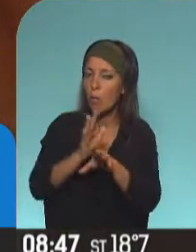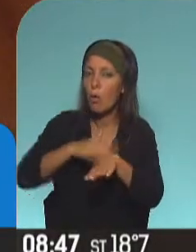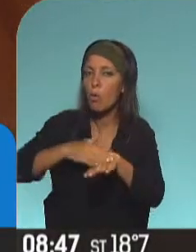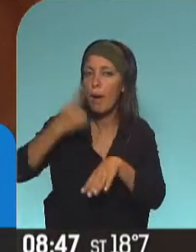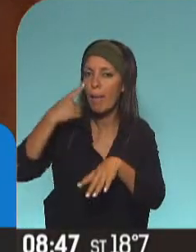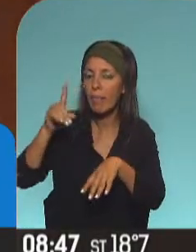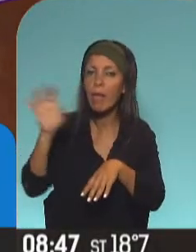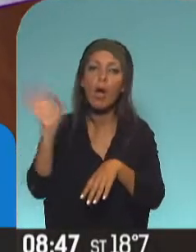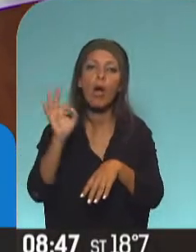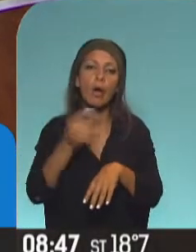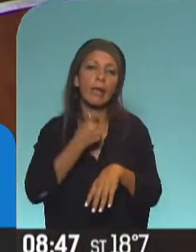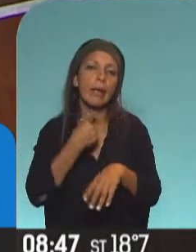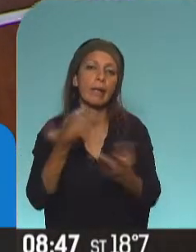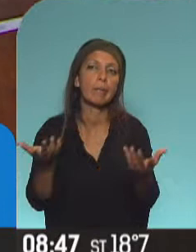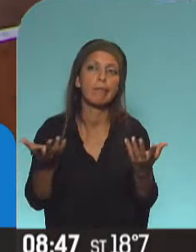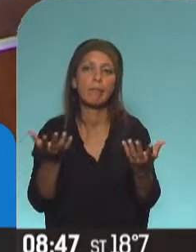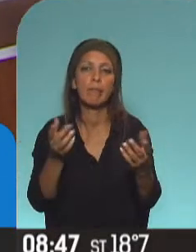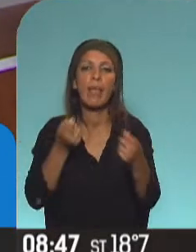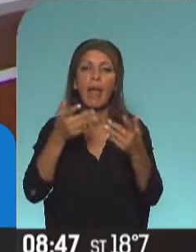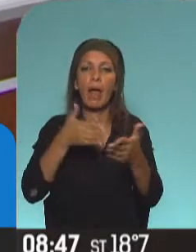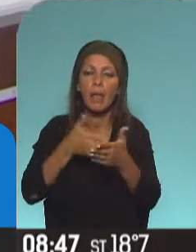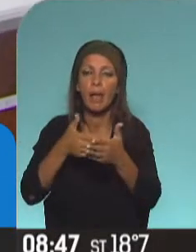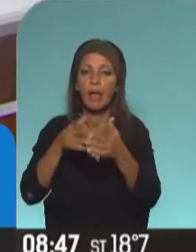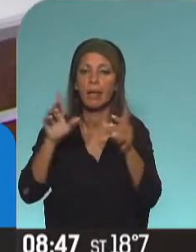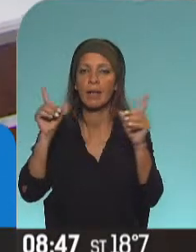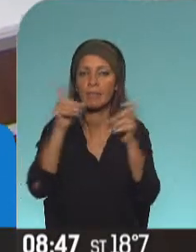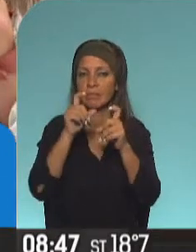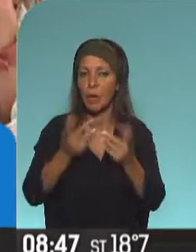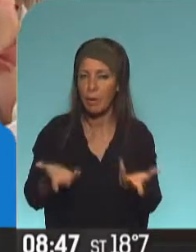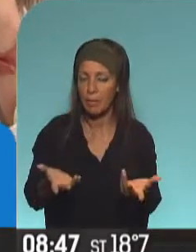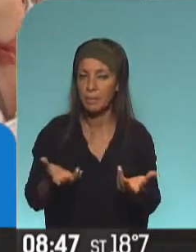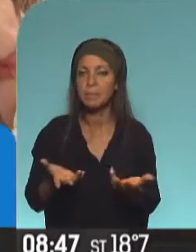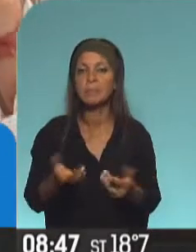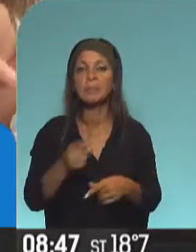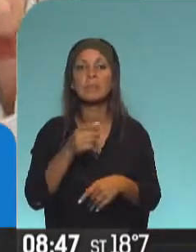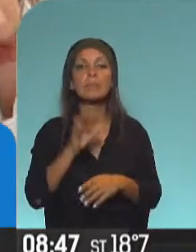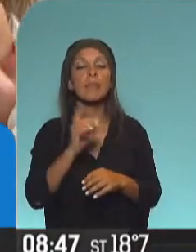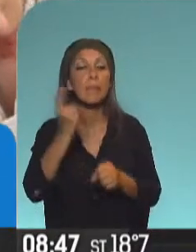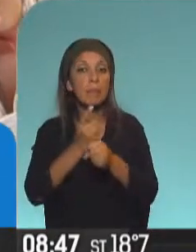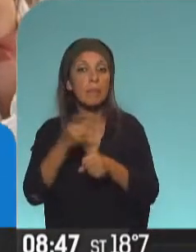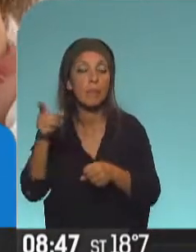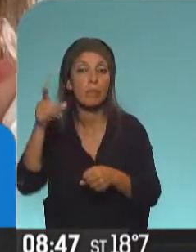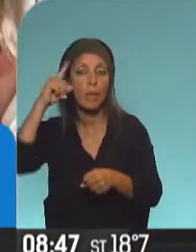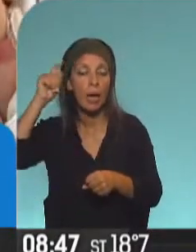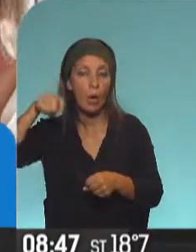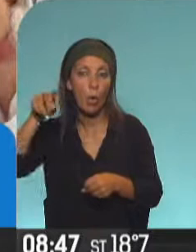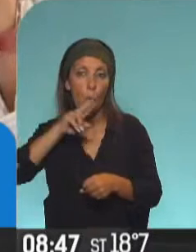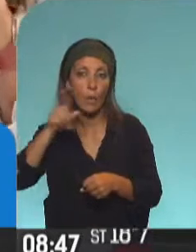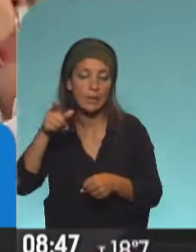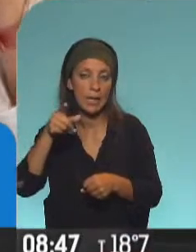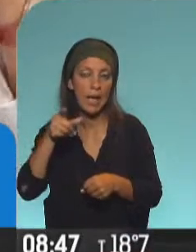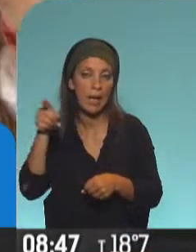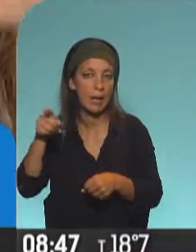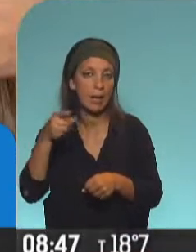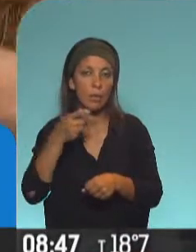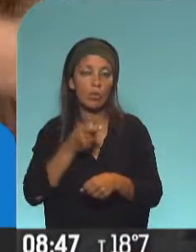de, tratar de complejizar el tema? Por lo pronto hay que decir que la jueza tiene una denuncia penal por prevaricato. Ustedes saben que el